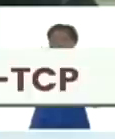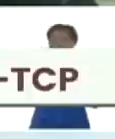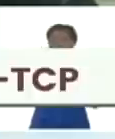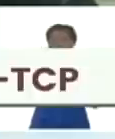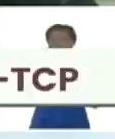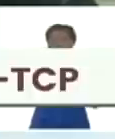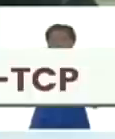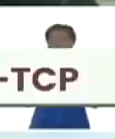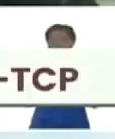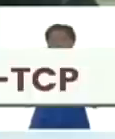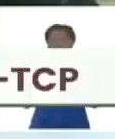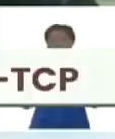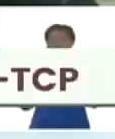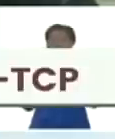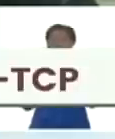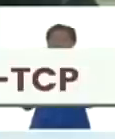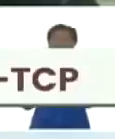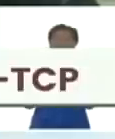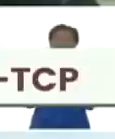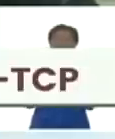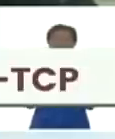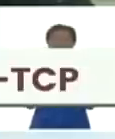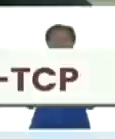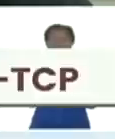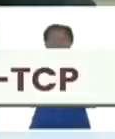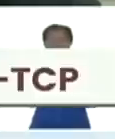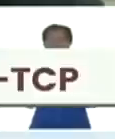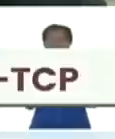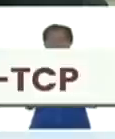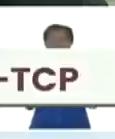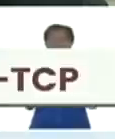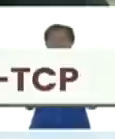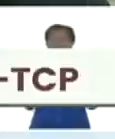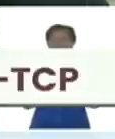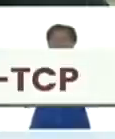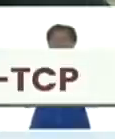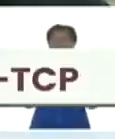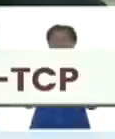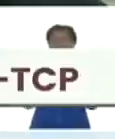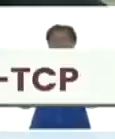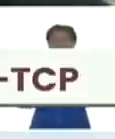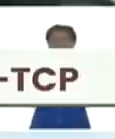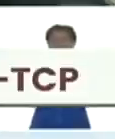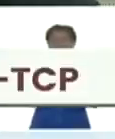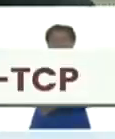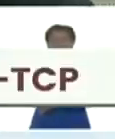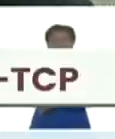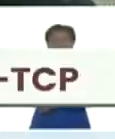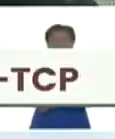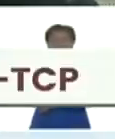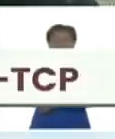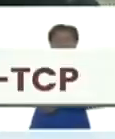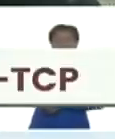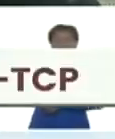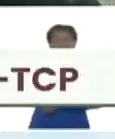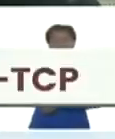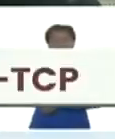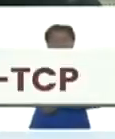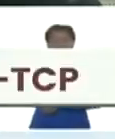ALBA en beneficio y desarrollo de todos los pueblos de las Américas.